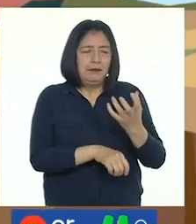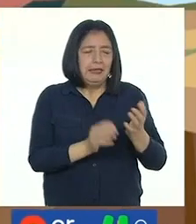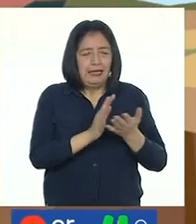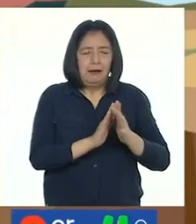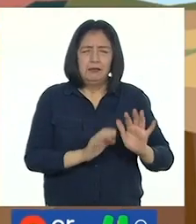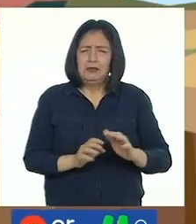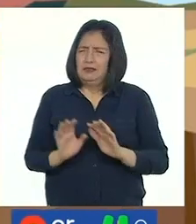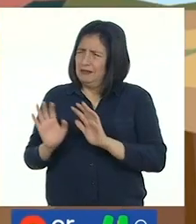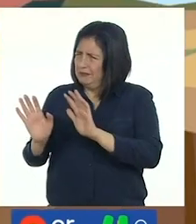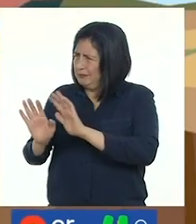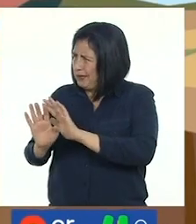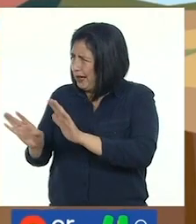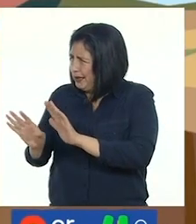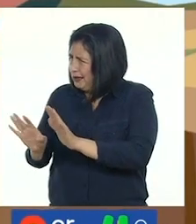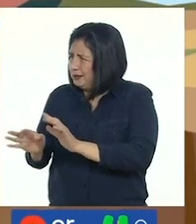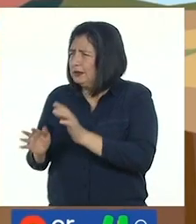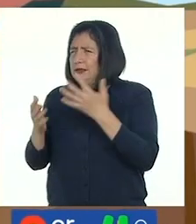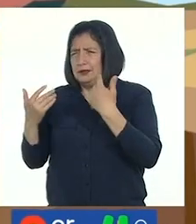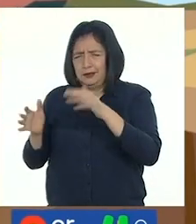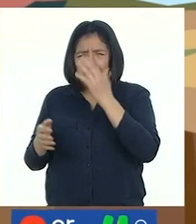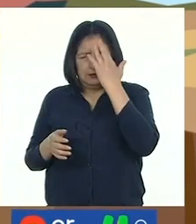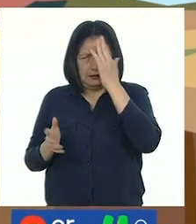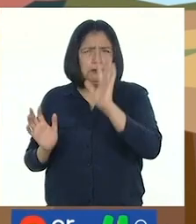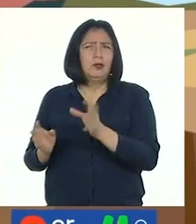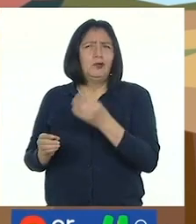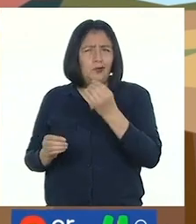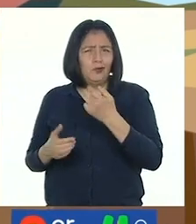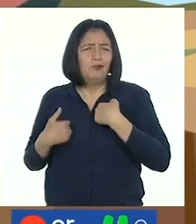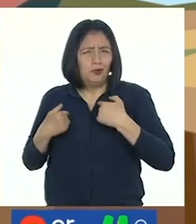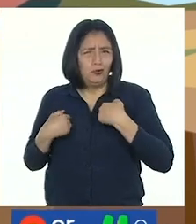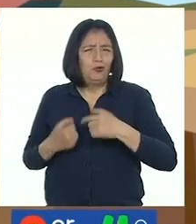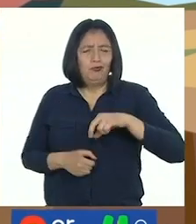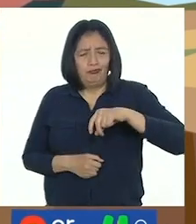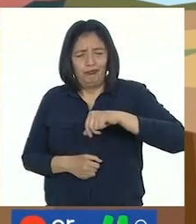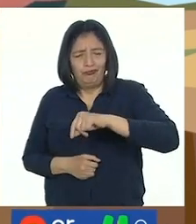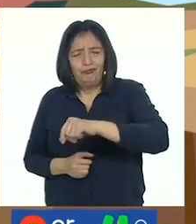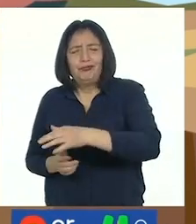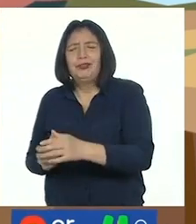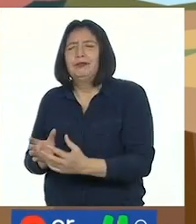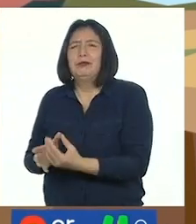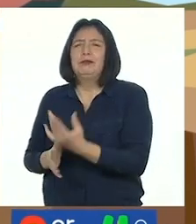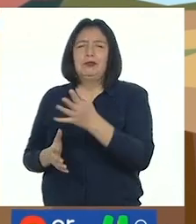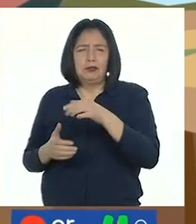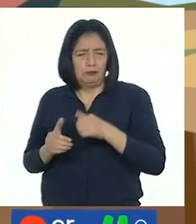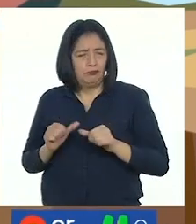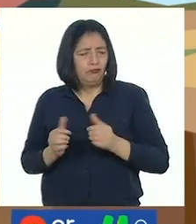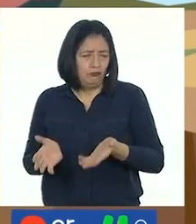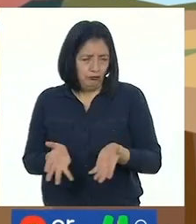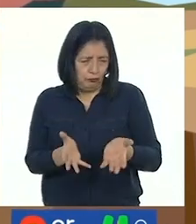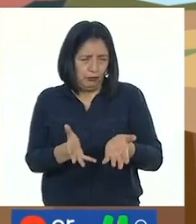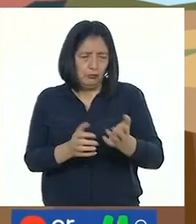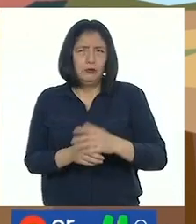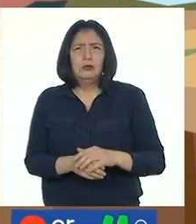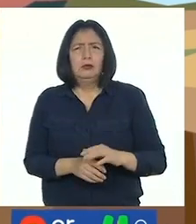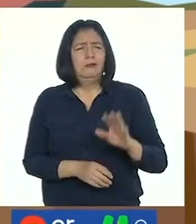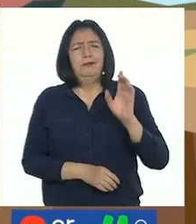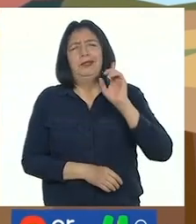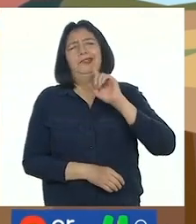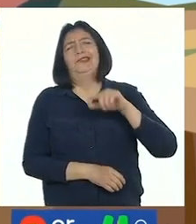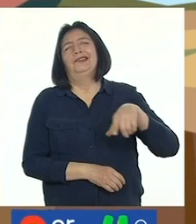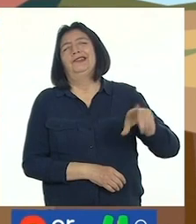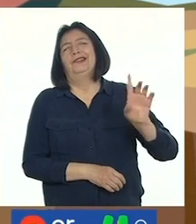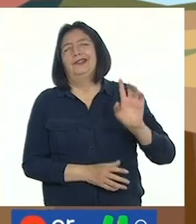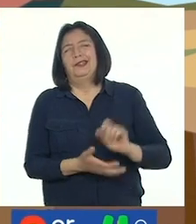¡Gloria al pastel de papa de la paz! ¡Basta! Ahora ya saben cómo cultivo mis papas. Ya pueden seguir su camino.